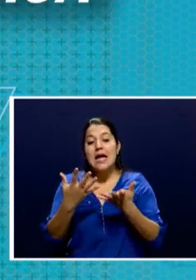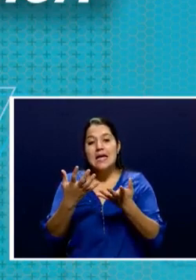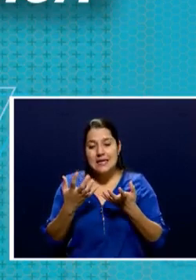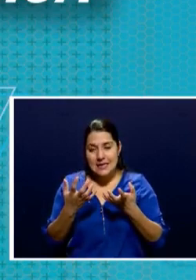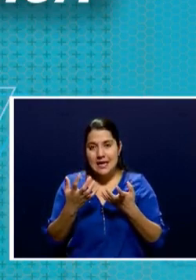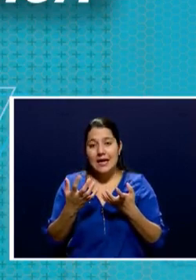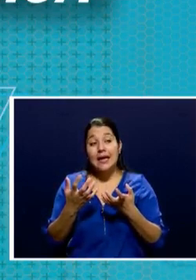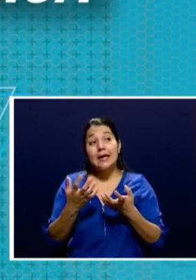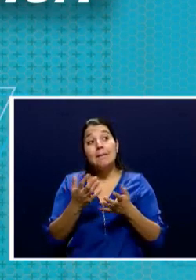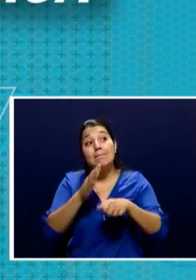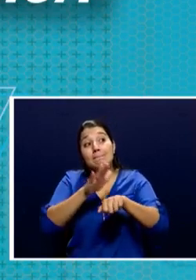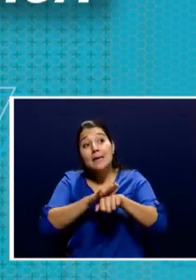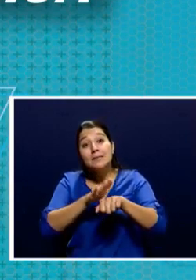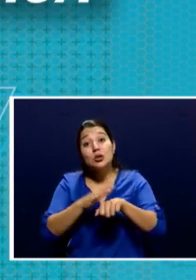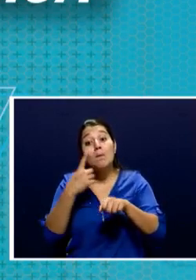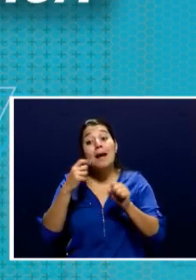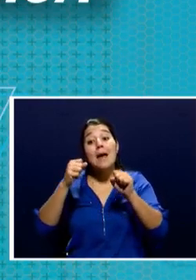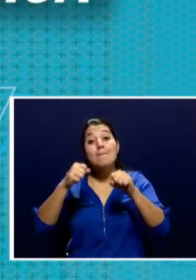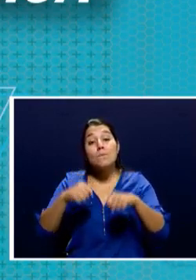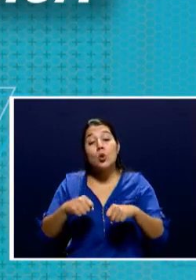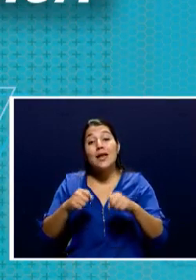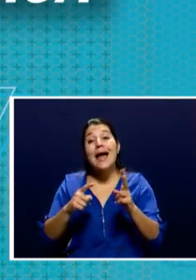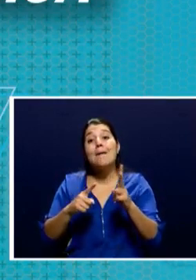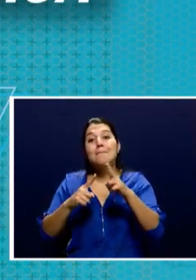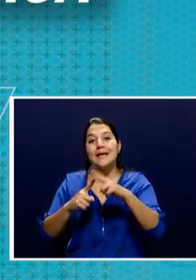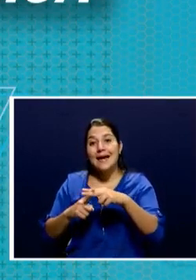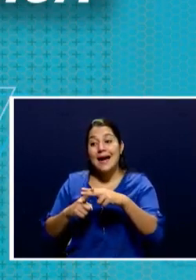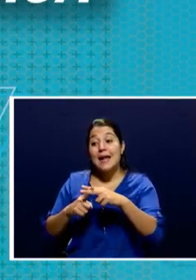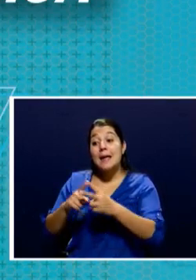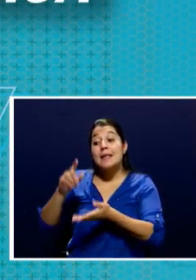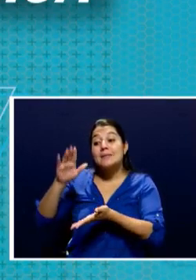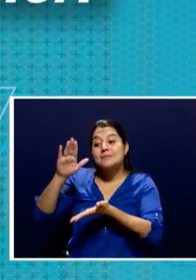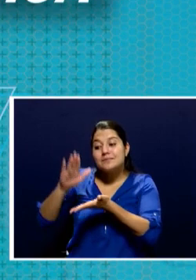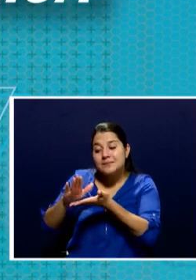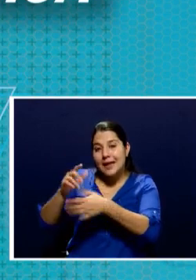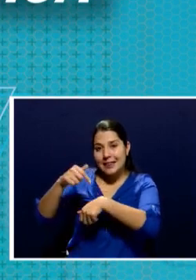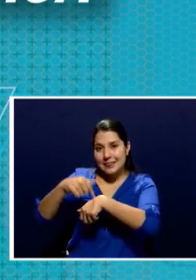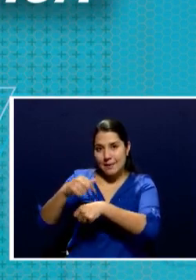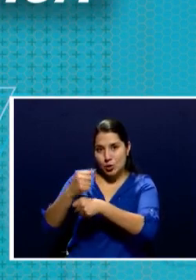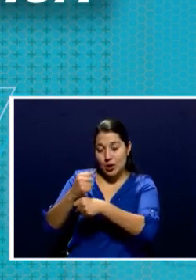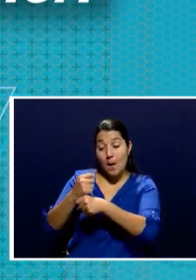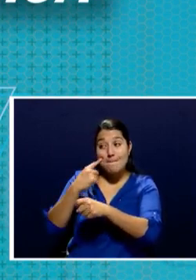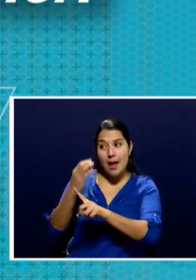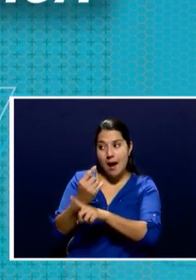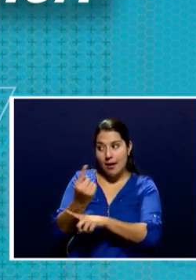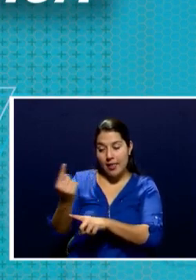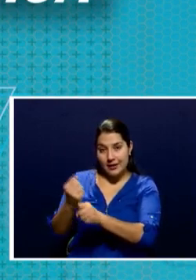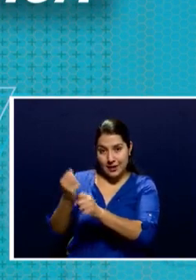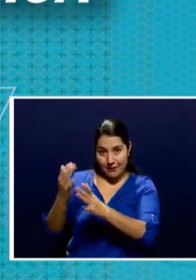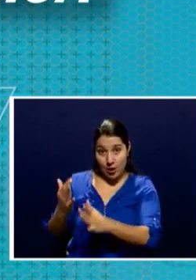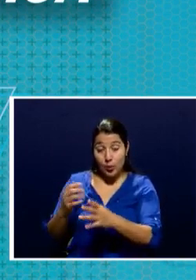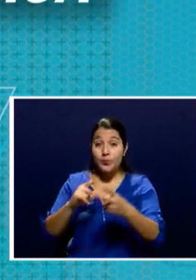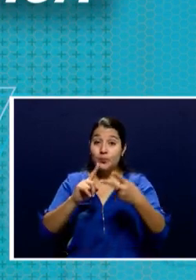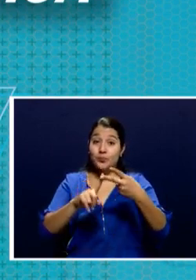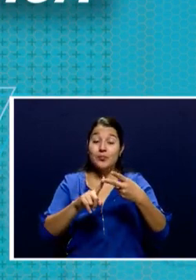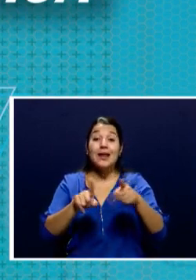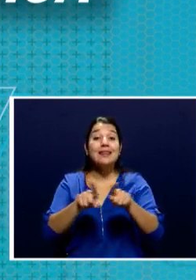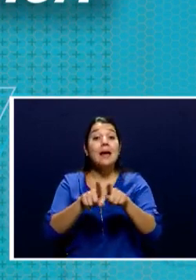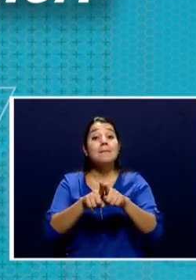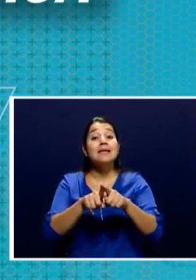necesitan la autorización para aplicar la reducción de jornada, sino que también tienen que presentar una declaración jurada jurada. Esa declaración jurada tiene que